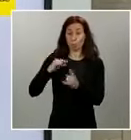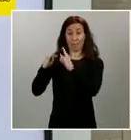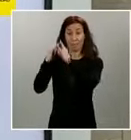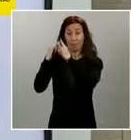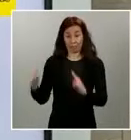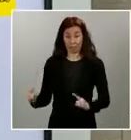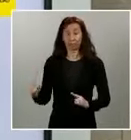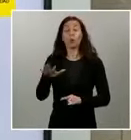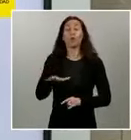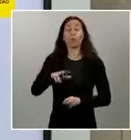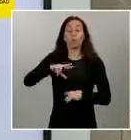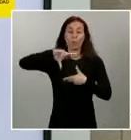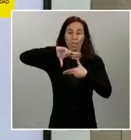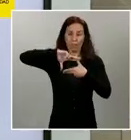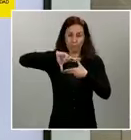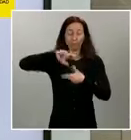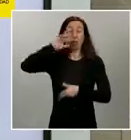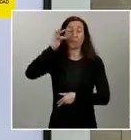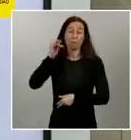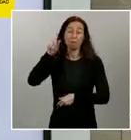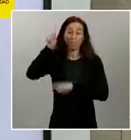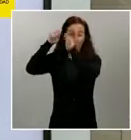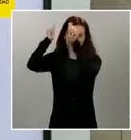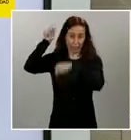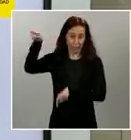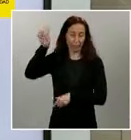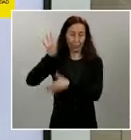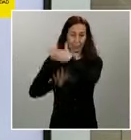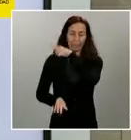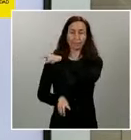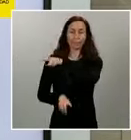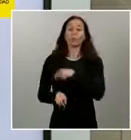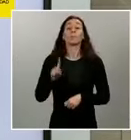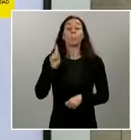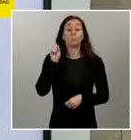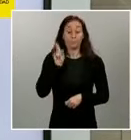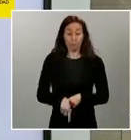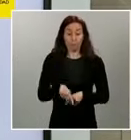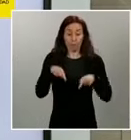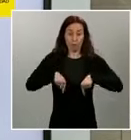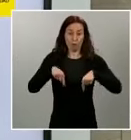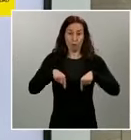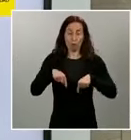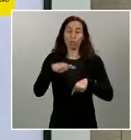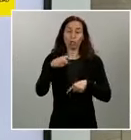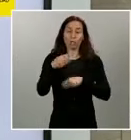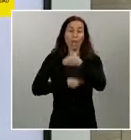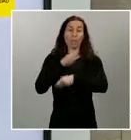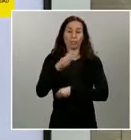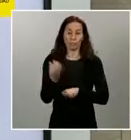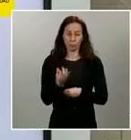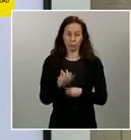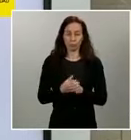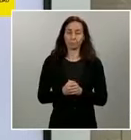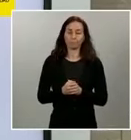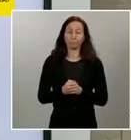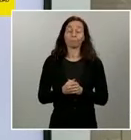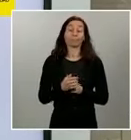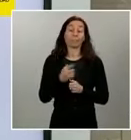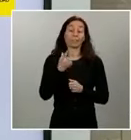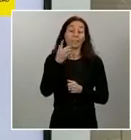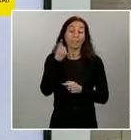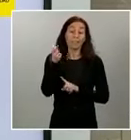de Barcelona. Pero en el día de hoy podemos destacar las siguientes actividades. La desinfección de